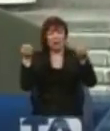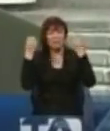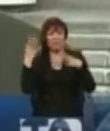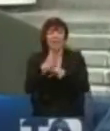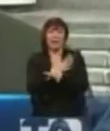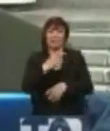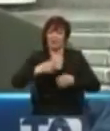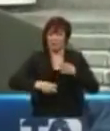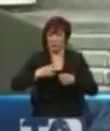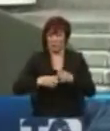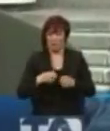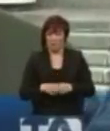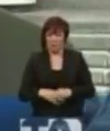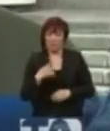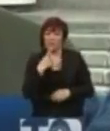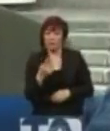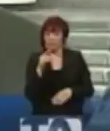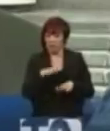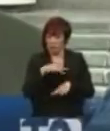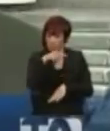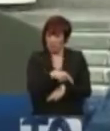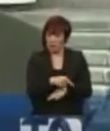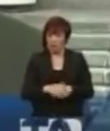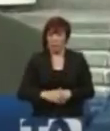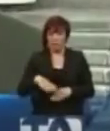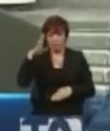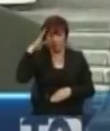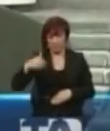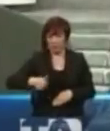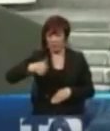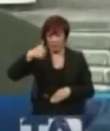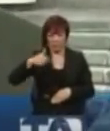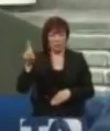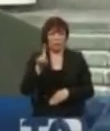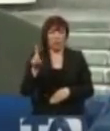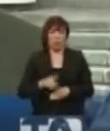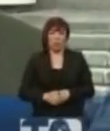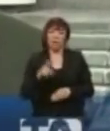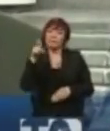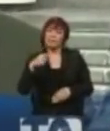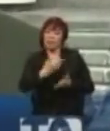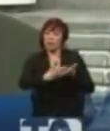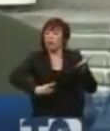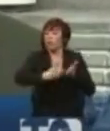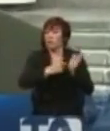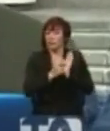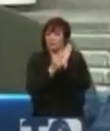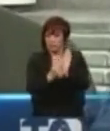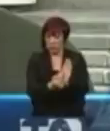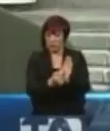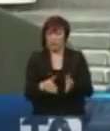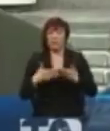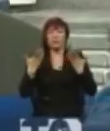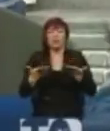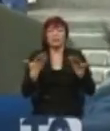comunes que pretendieron insinuar. Tienen que aparecer los documentos. Y si no están en la presidencia, en la Contraloría, en